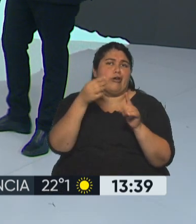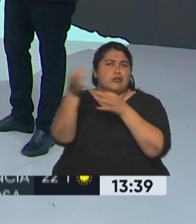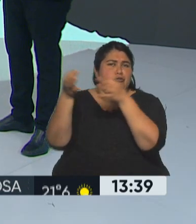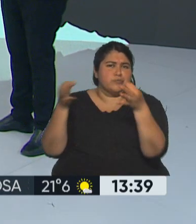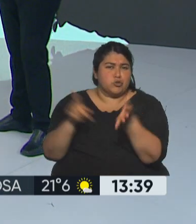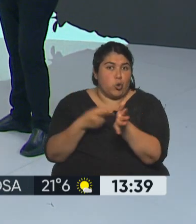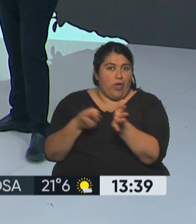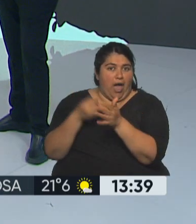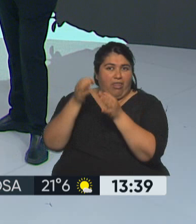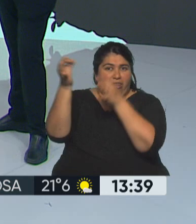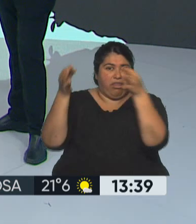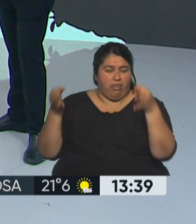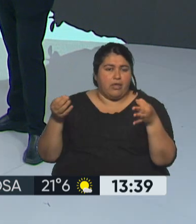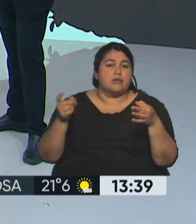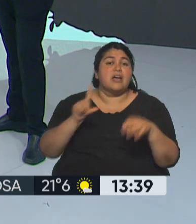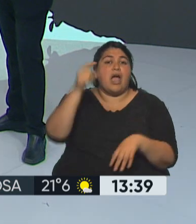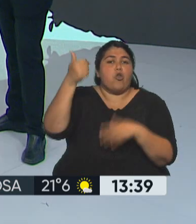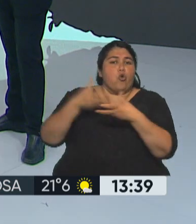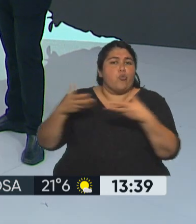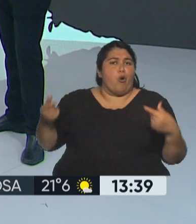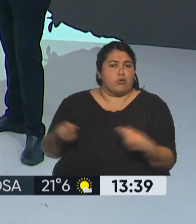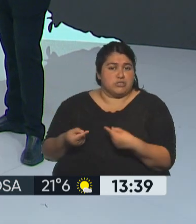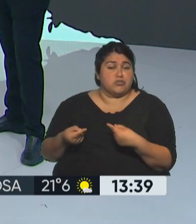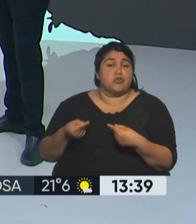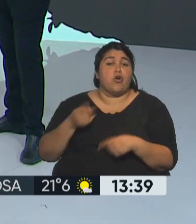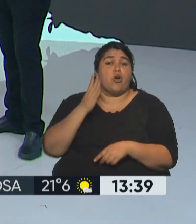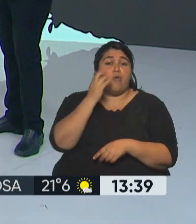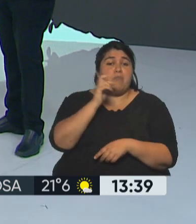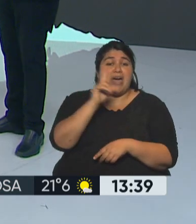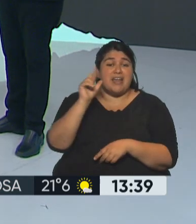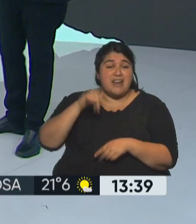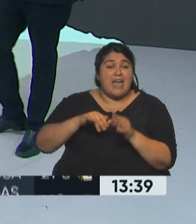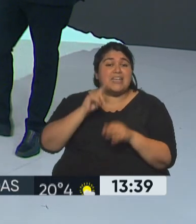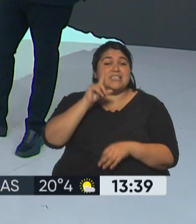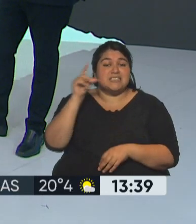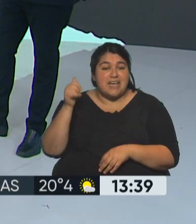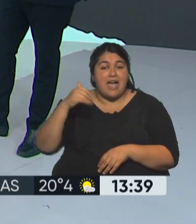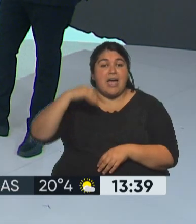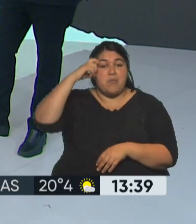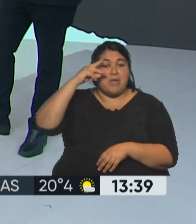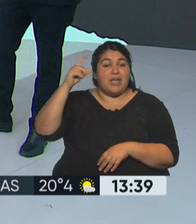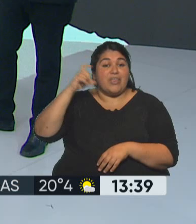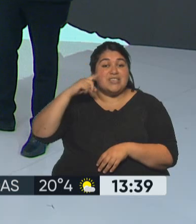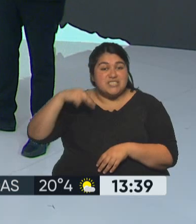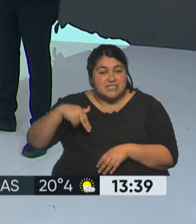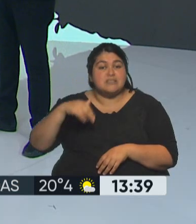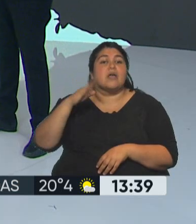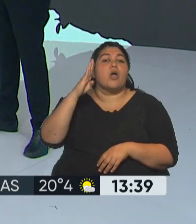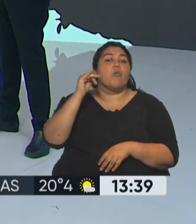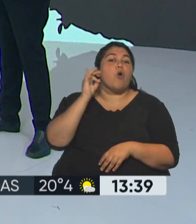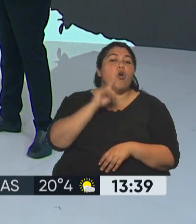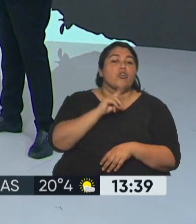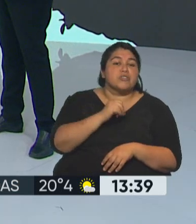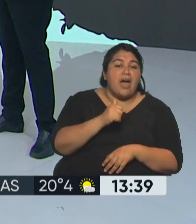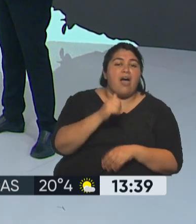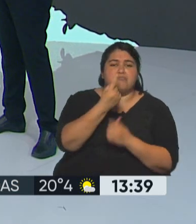importantes donde triunfó justamente la oposición. Barranquilla, Cartagena, Medellín, Bucaramanga, Bogotá y Cali.